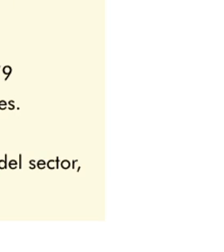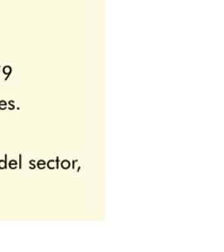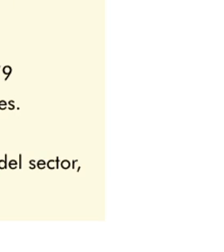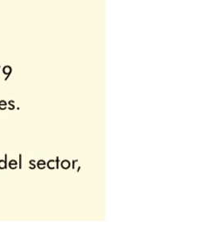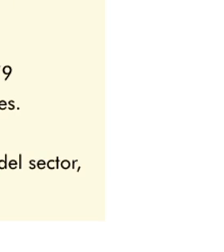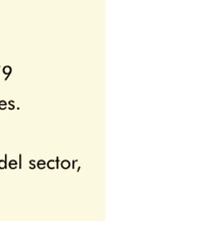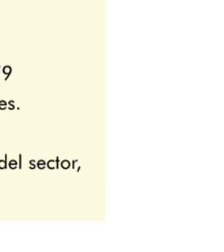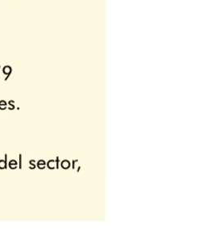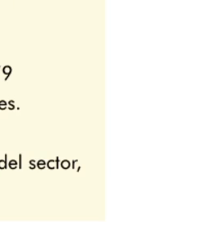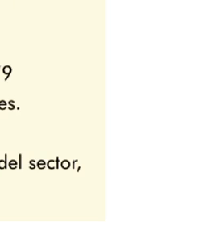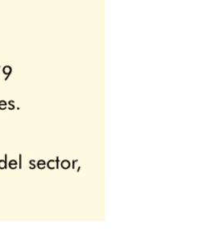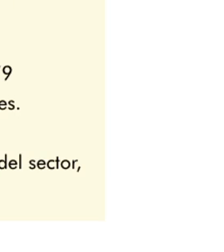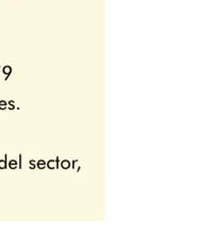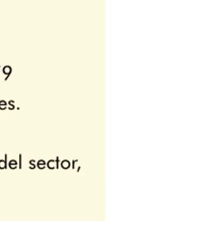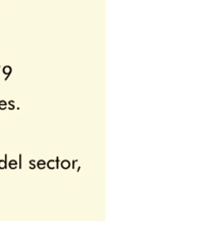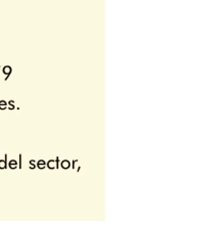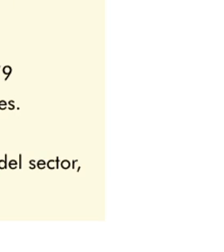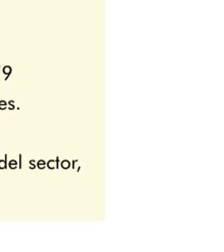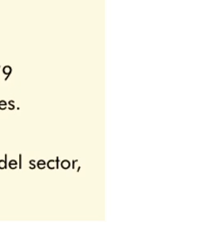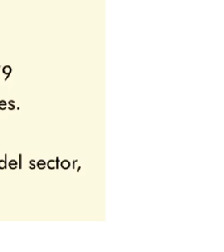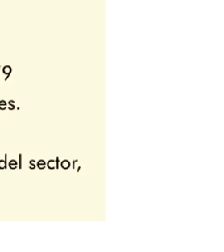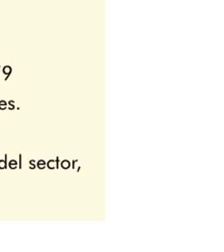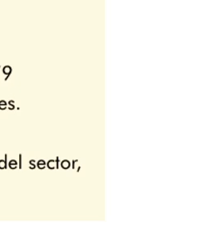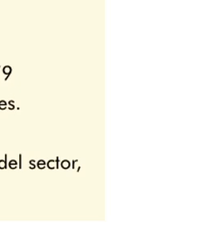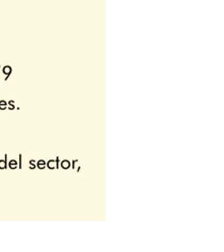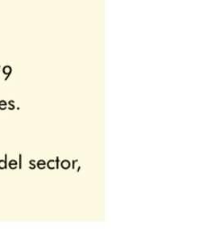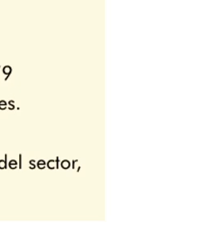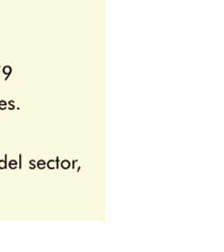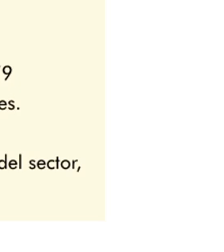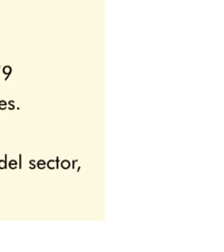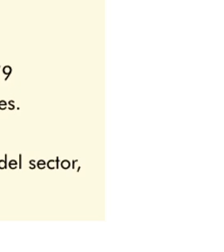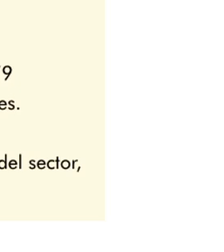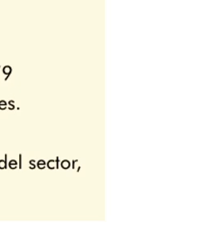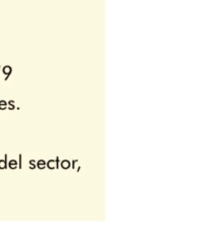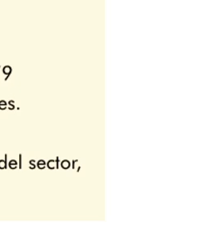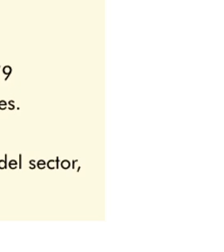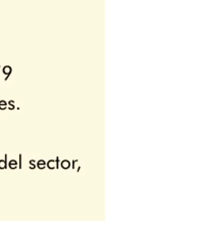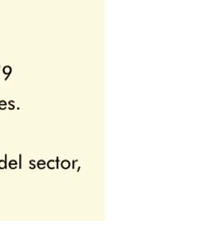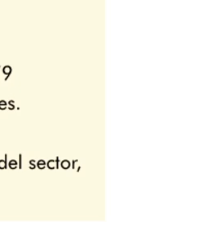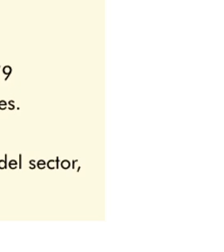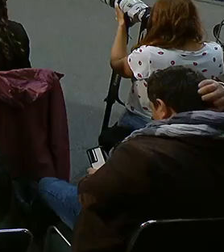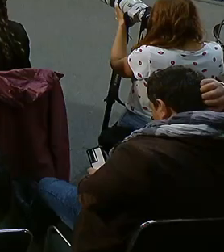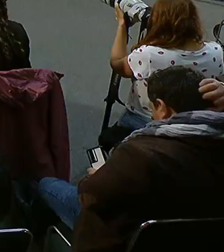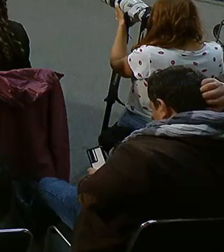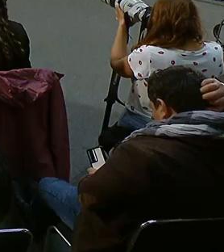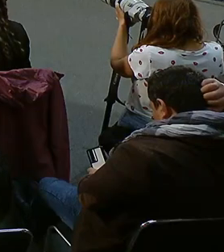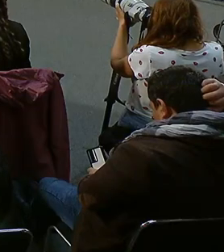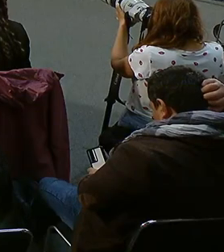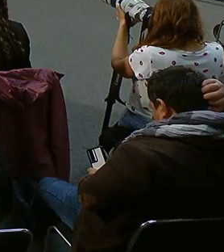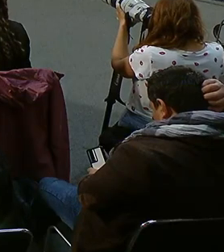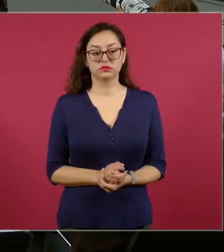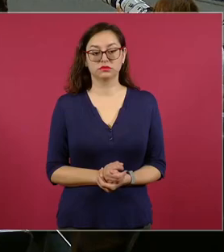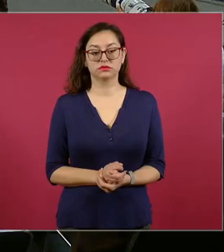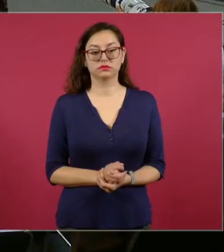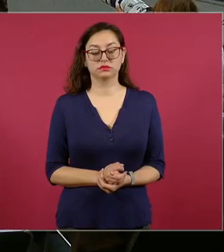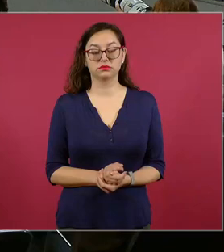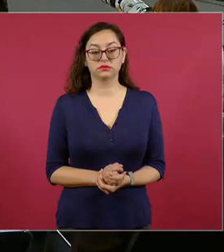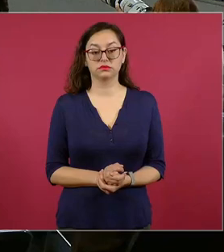es una decisión que tomó